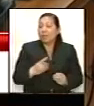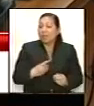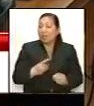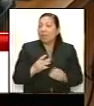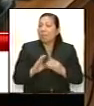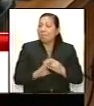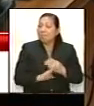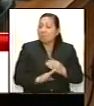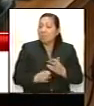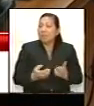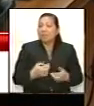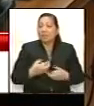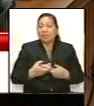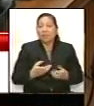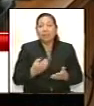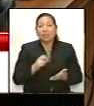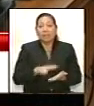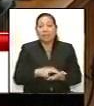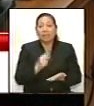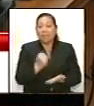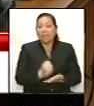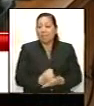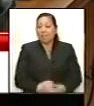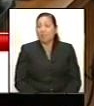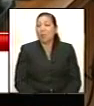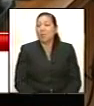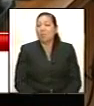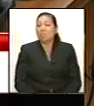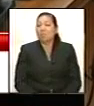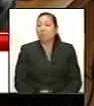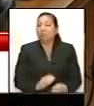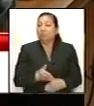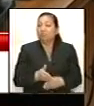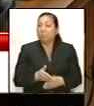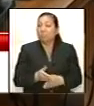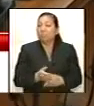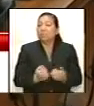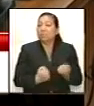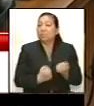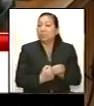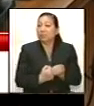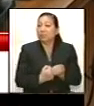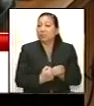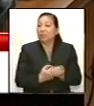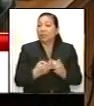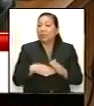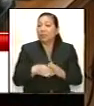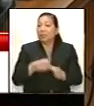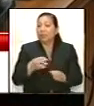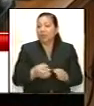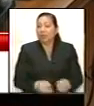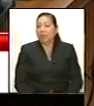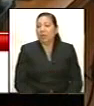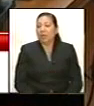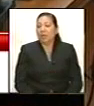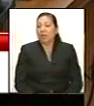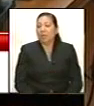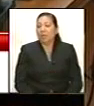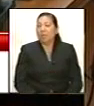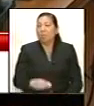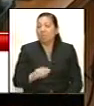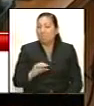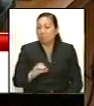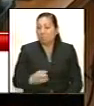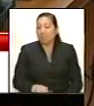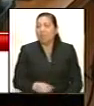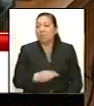en base a unos protocolos que se han aprobado, y en algunos casos incluso apoyan el proceso también de acceso a la justicia en coordinación con el MIN,